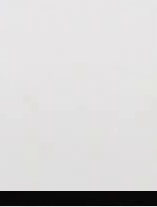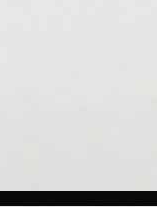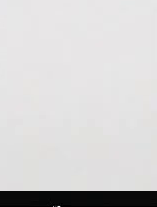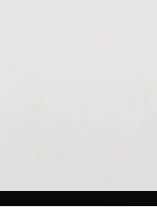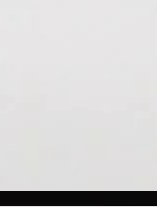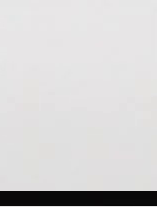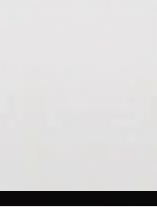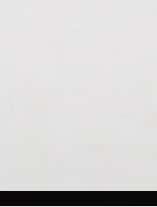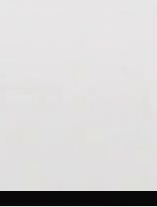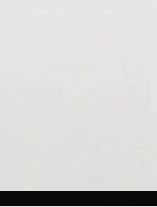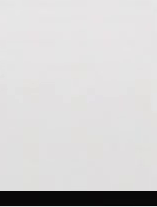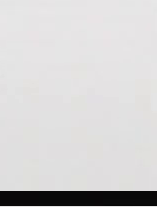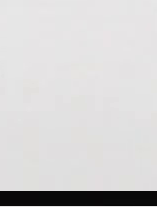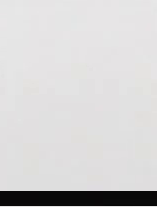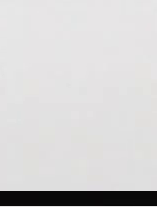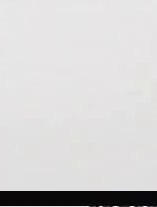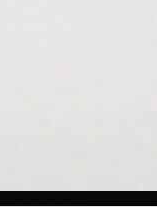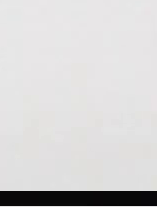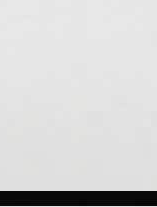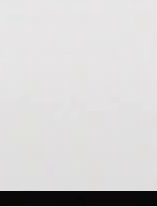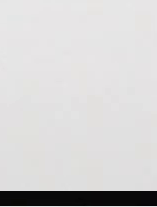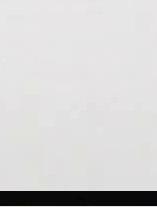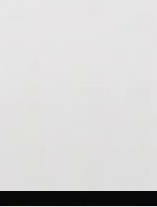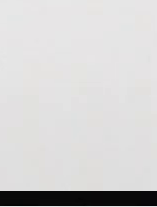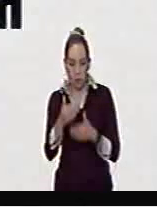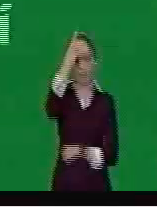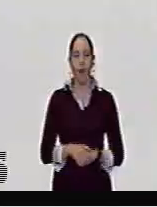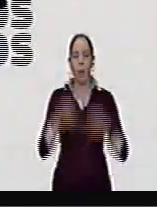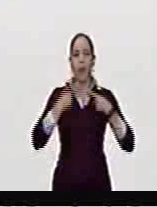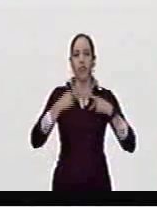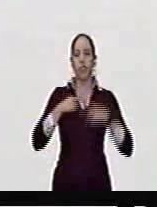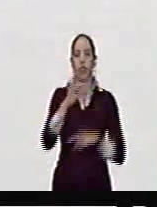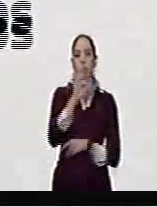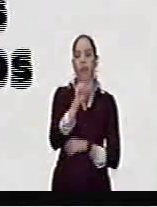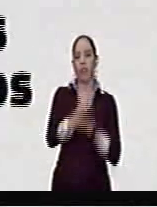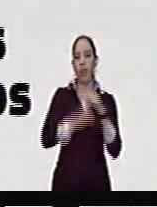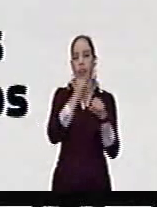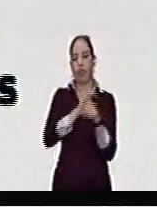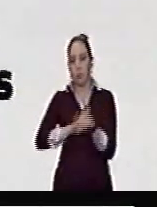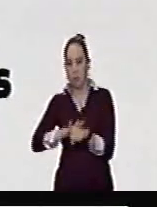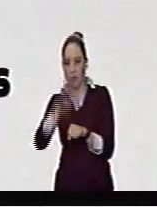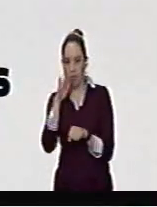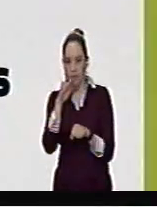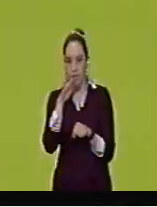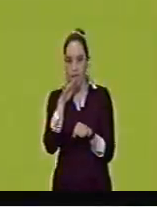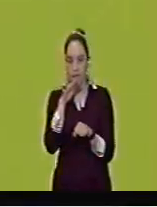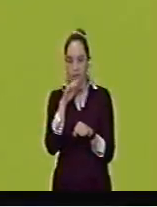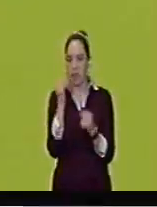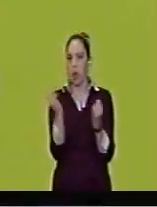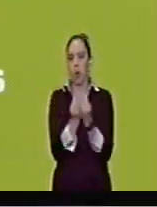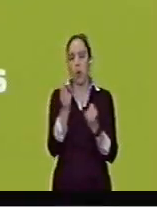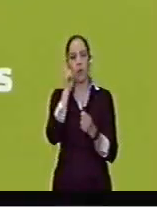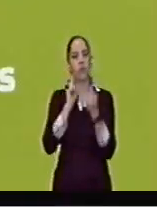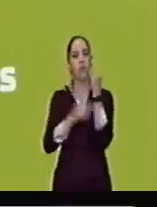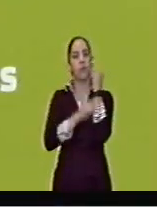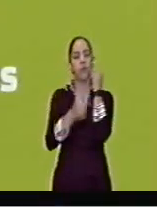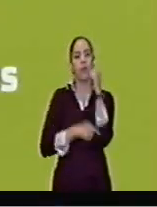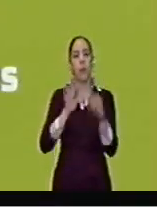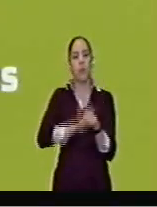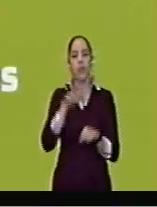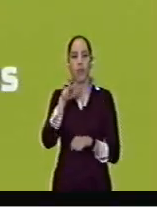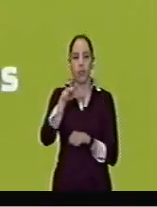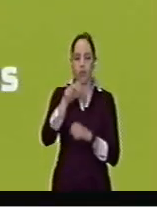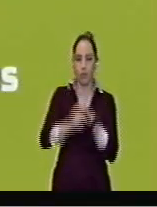Continúa el proceso de vacunación en el estado de San Luis Potosí para personas de 40 y más años, así como a